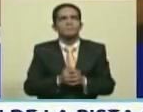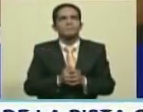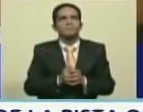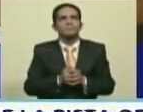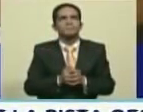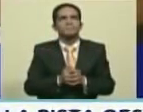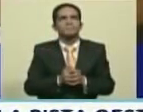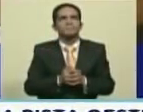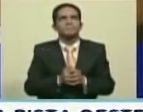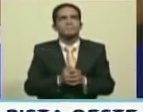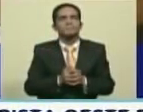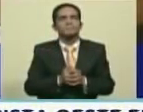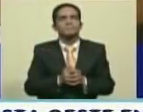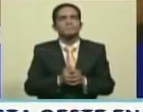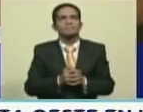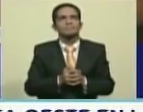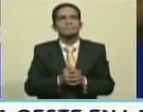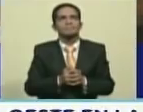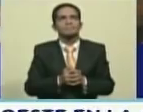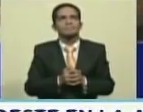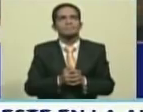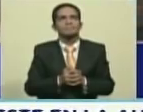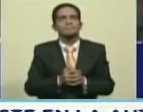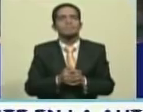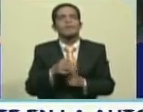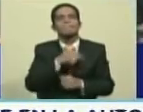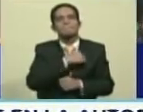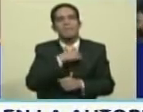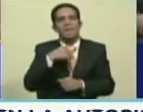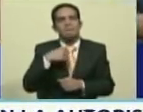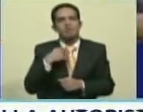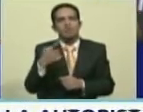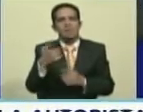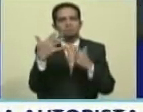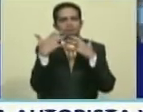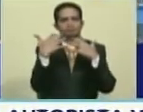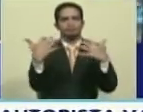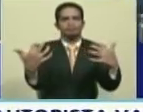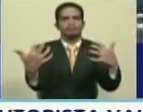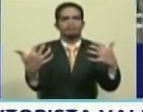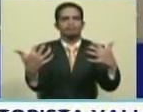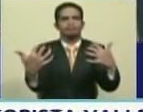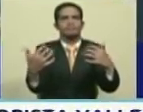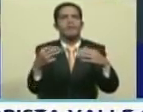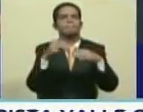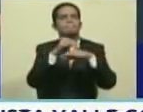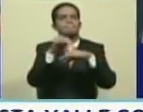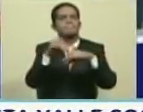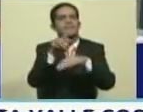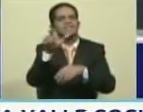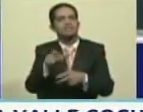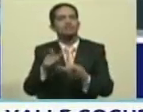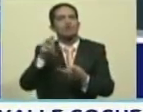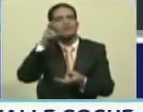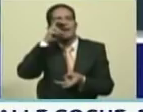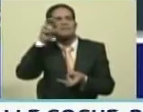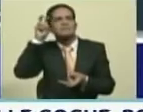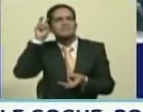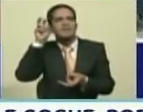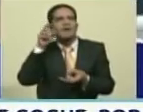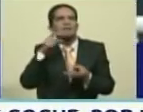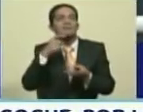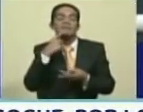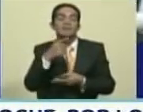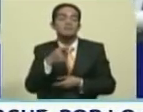Miembros de la Asamblea, miembros del Buró Político, ministros, cancilleres, ex cancilleres, decían,